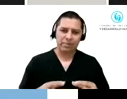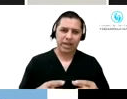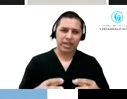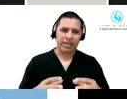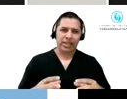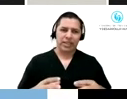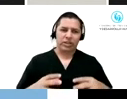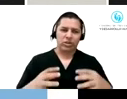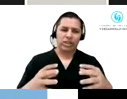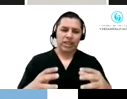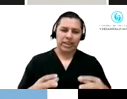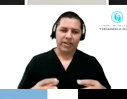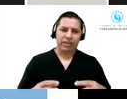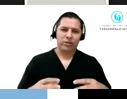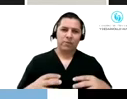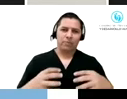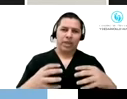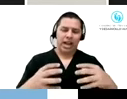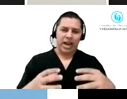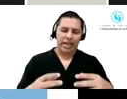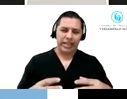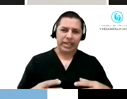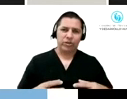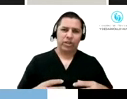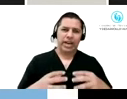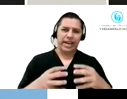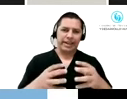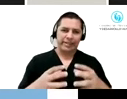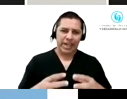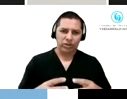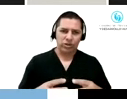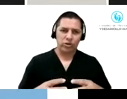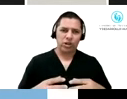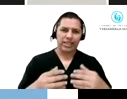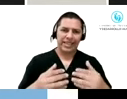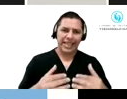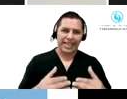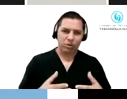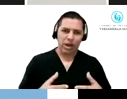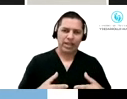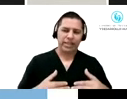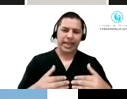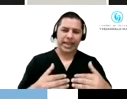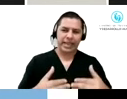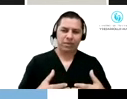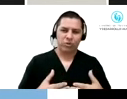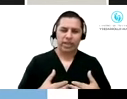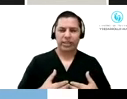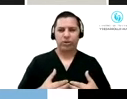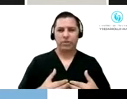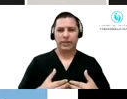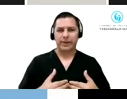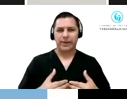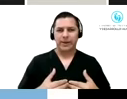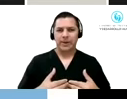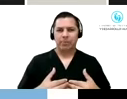edades tempranas nos están llevando a desarrollar relaciones desiguales entre mujeres